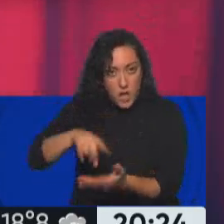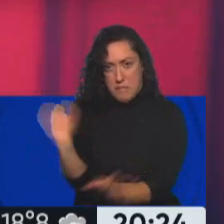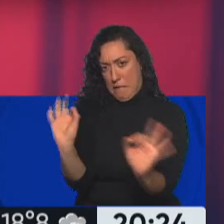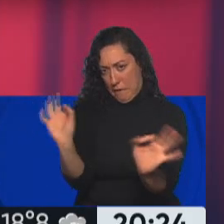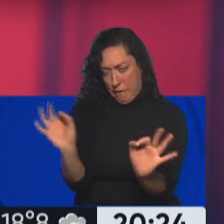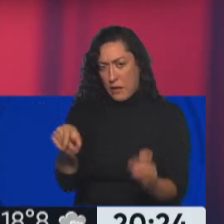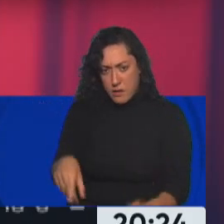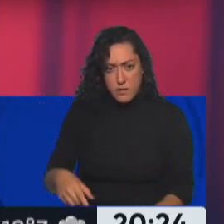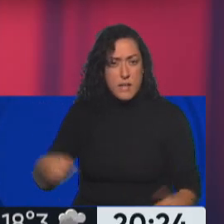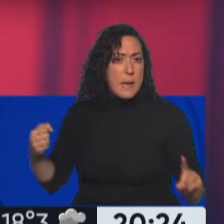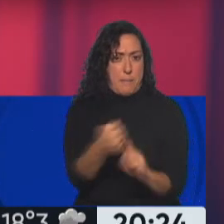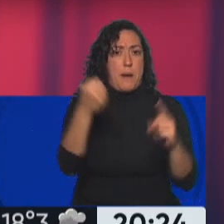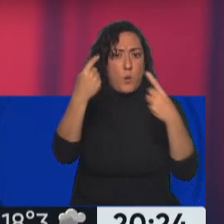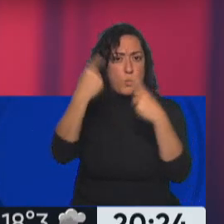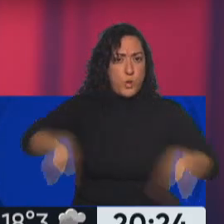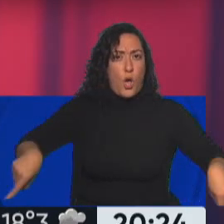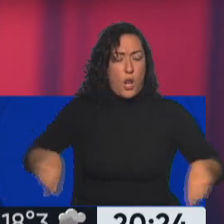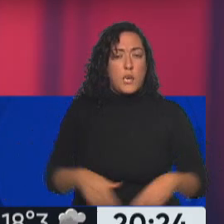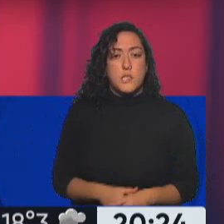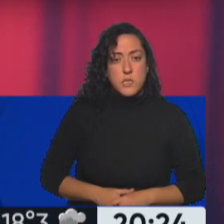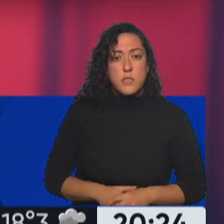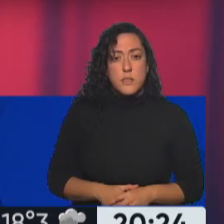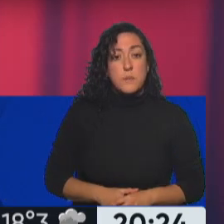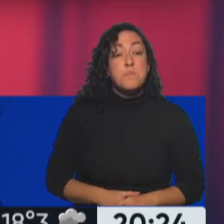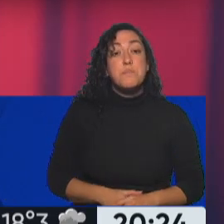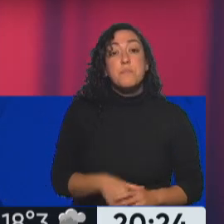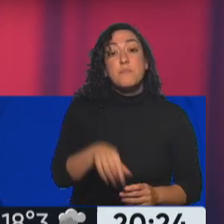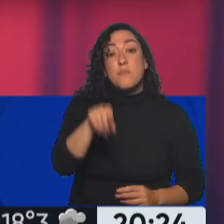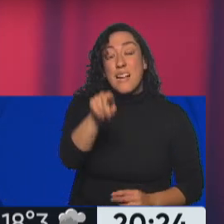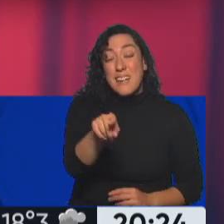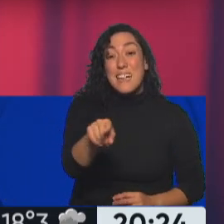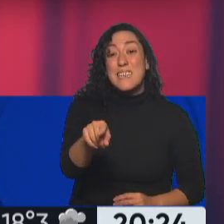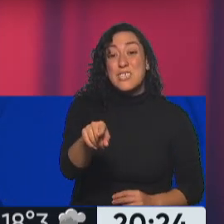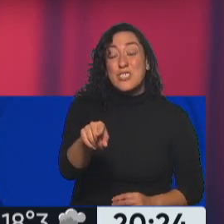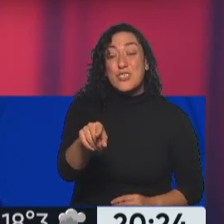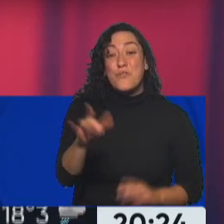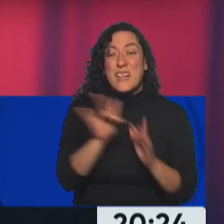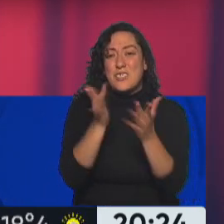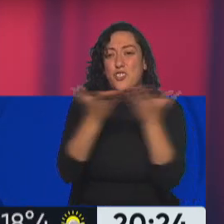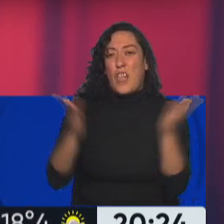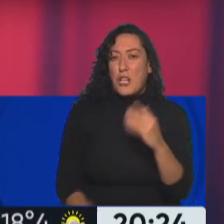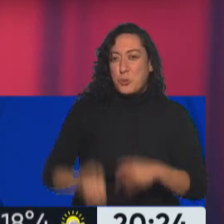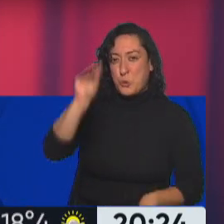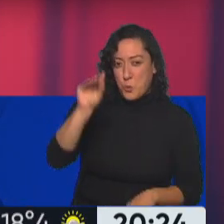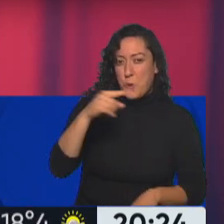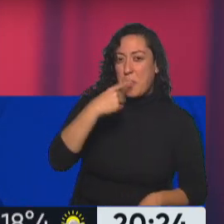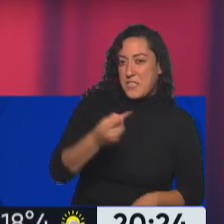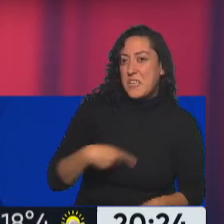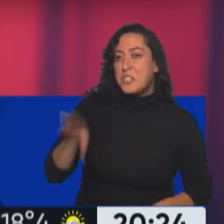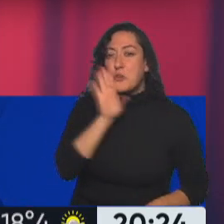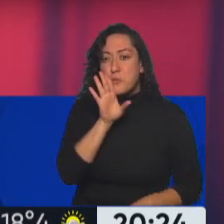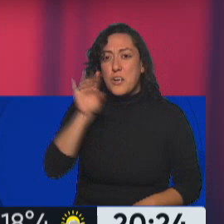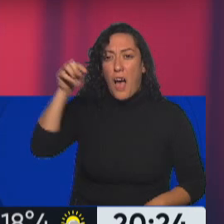las repercusiones de estos anuncios. Ahí también estamos compartiendo, como les decía, la publicación en redes sociales. Dice, Estados Unidos tiene